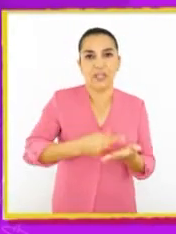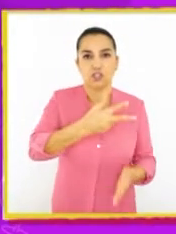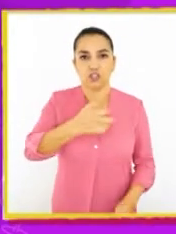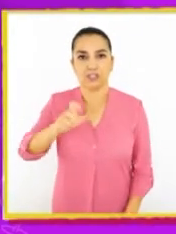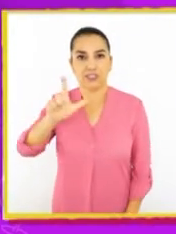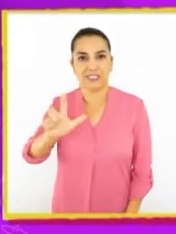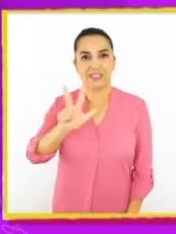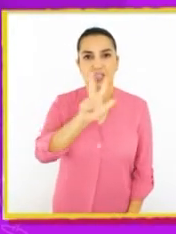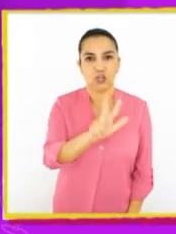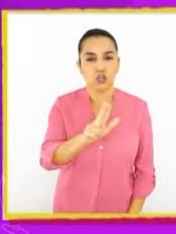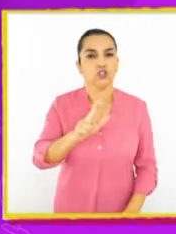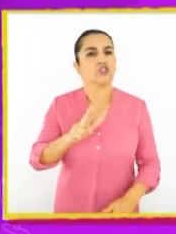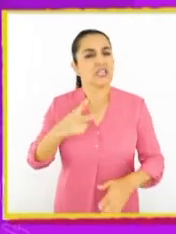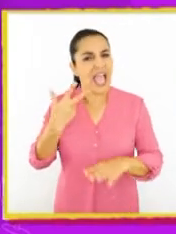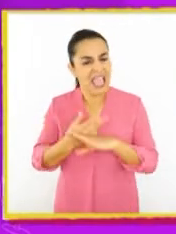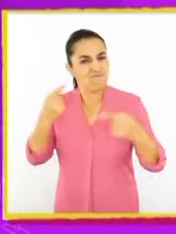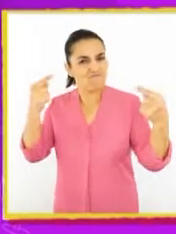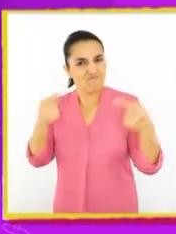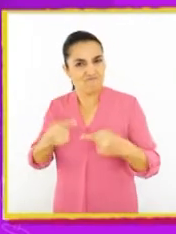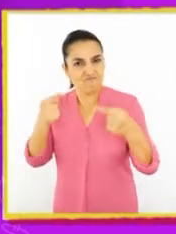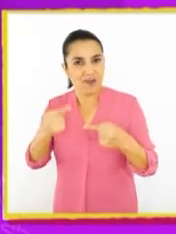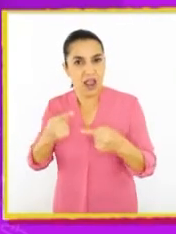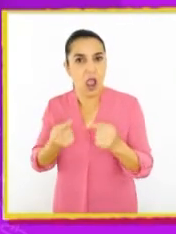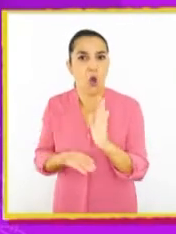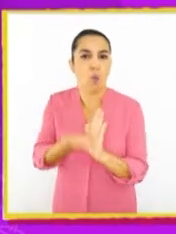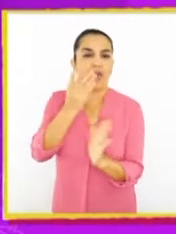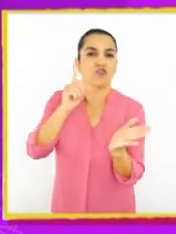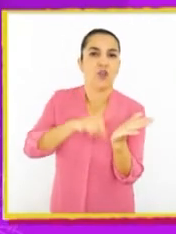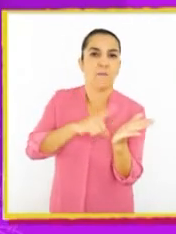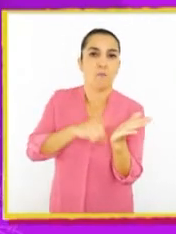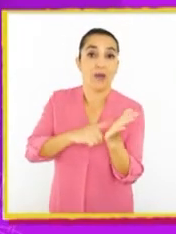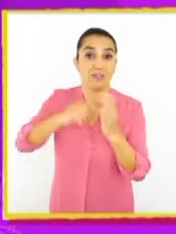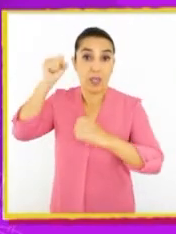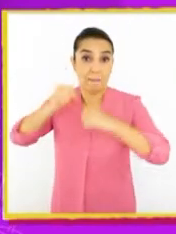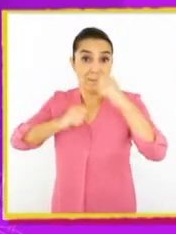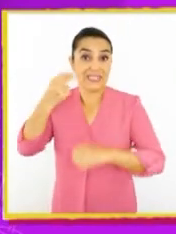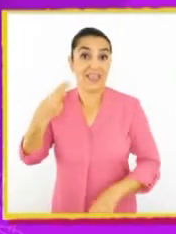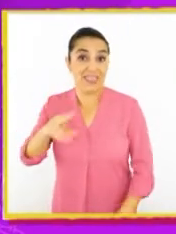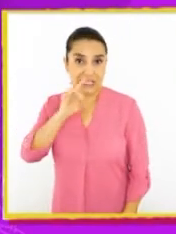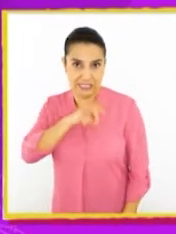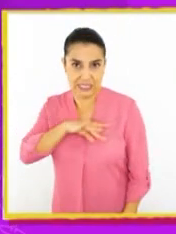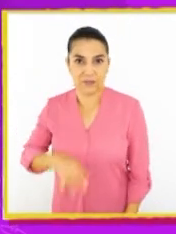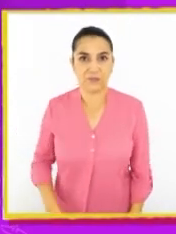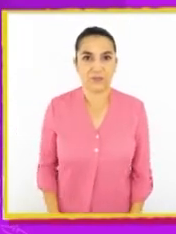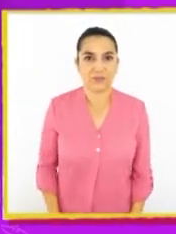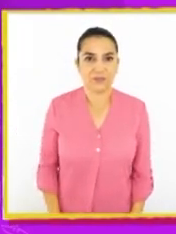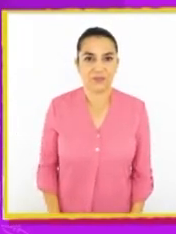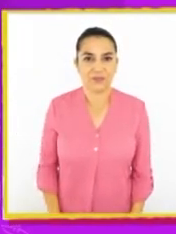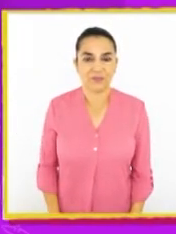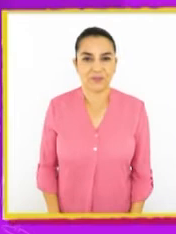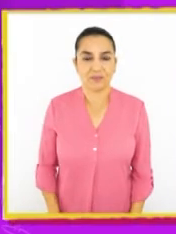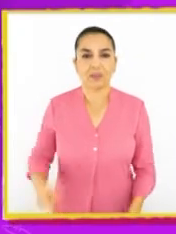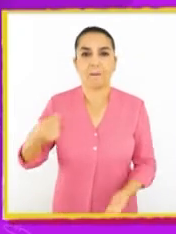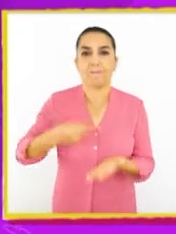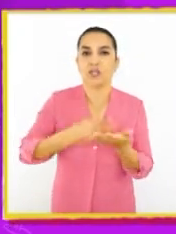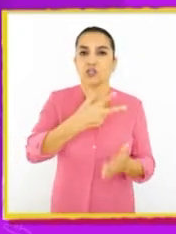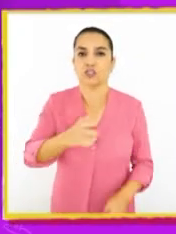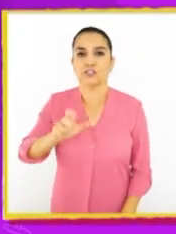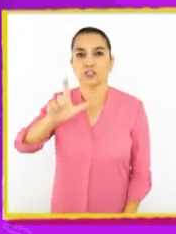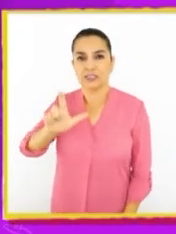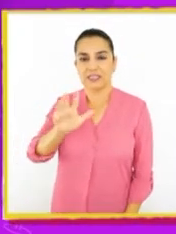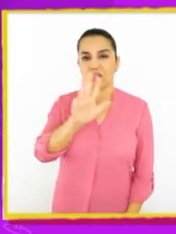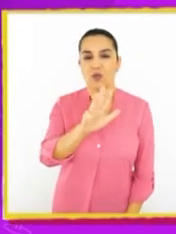En 1878 se produjo una disputa por los aumentos de los impuestos a las empresas chilenas que estaban ahí.